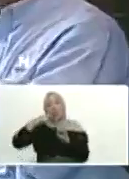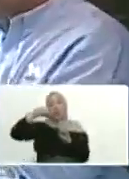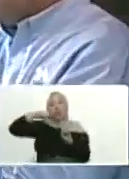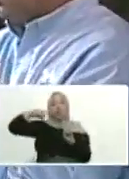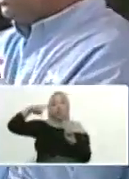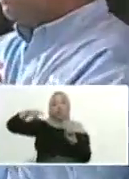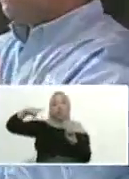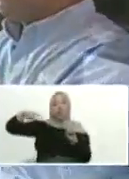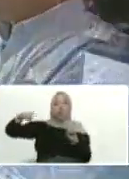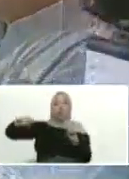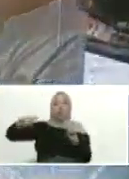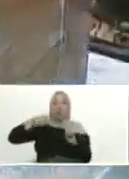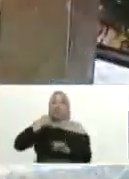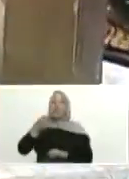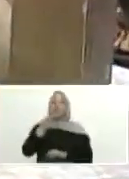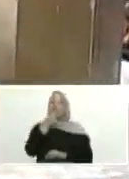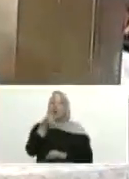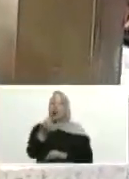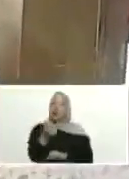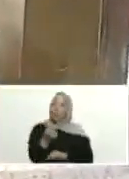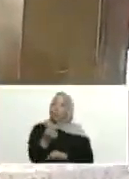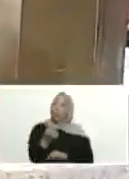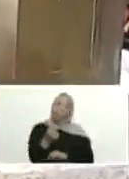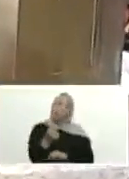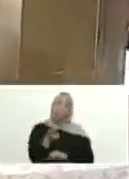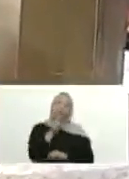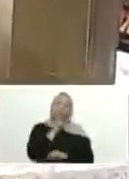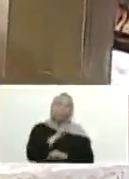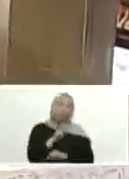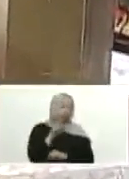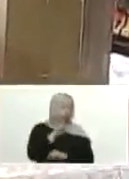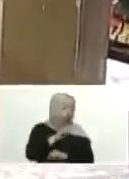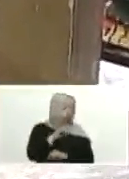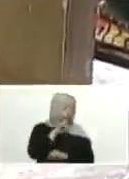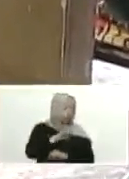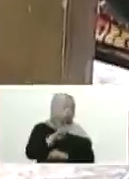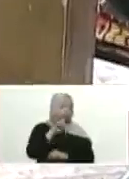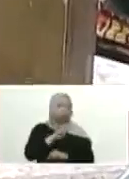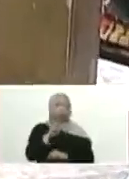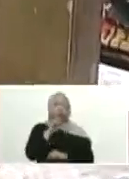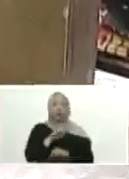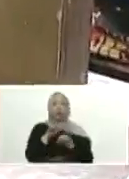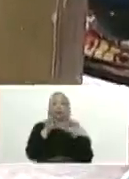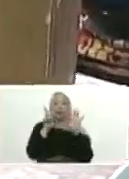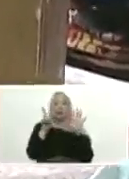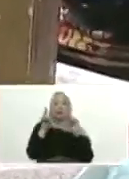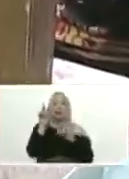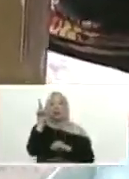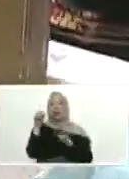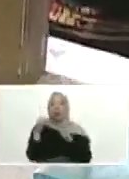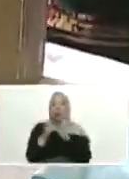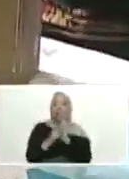eso es fácil se dice fácil son 72 mil piezas que van desde adelante tipo t